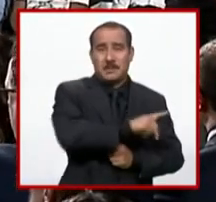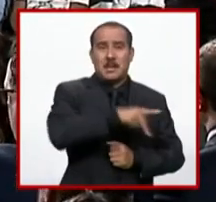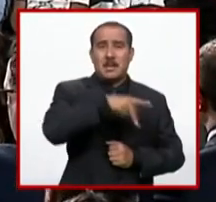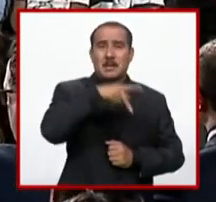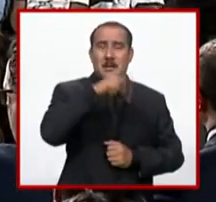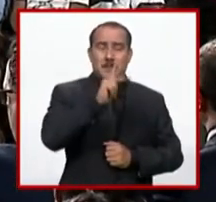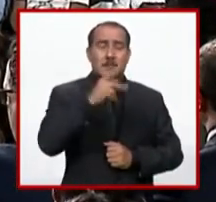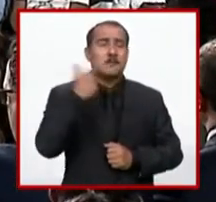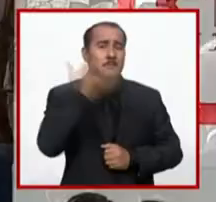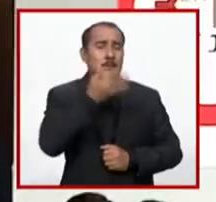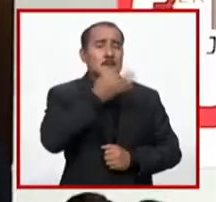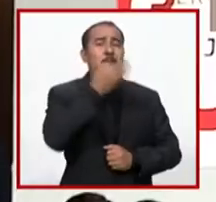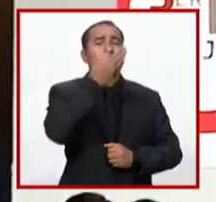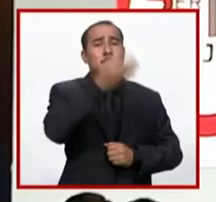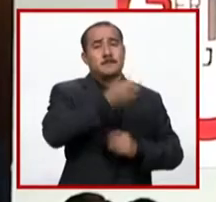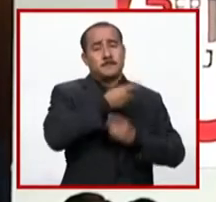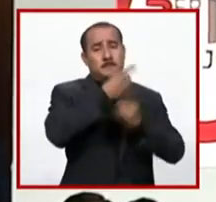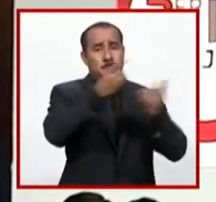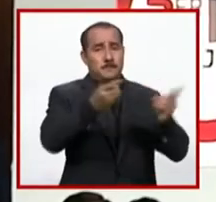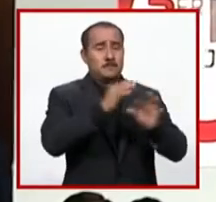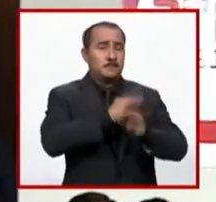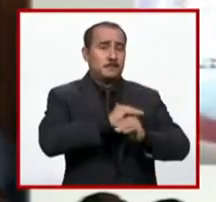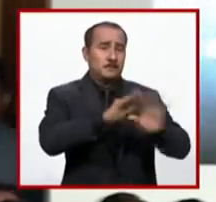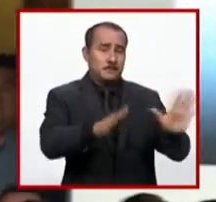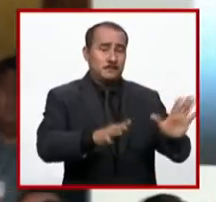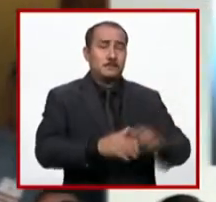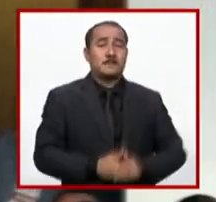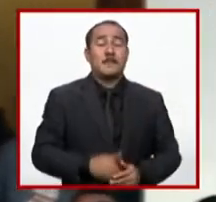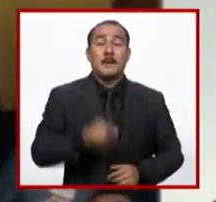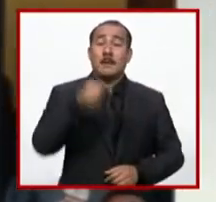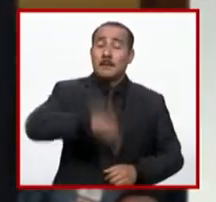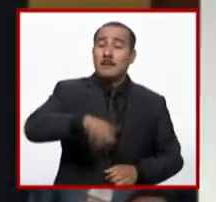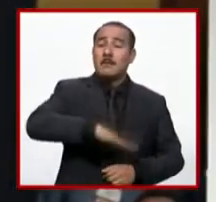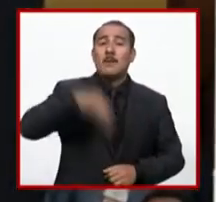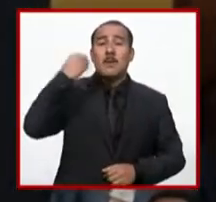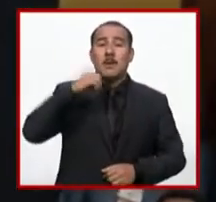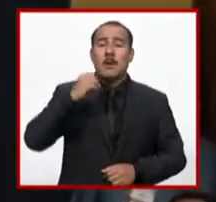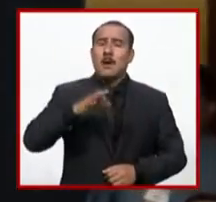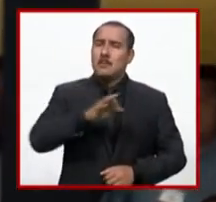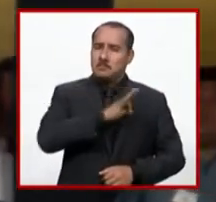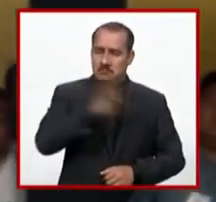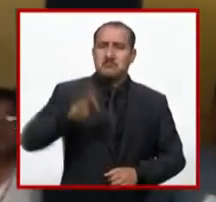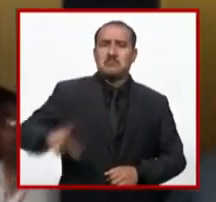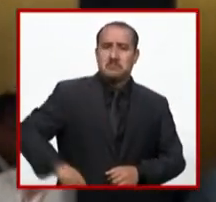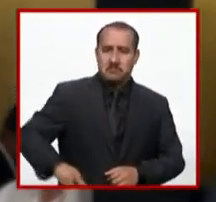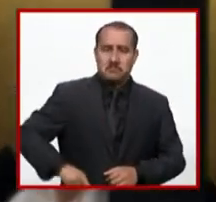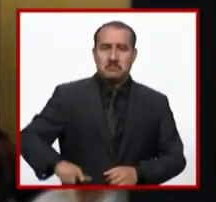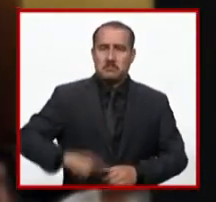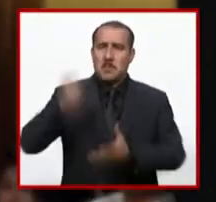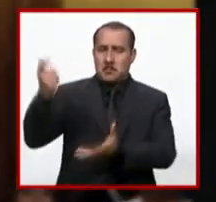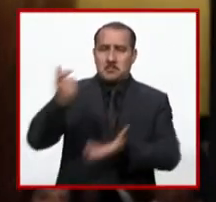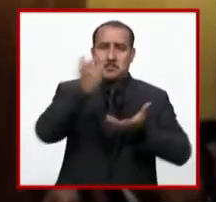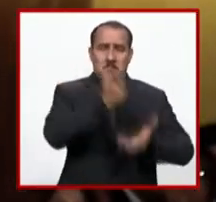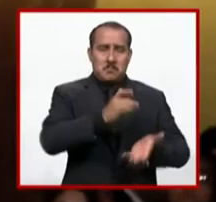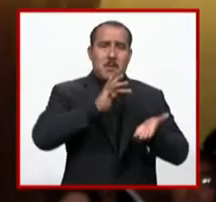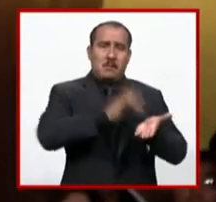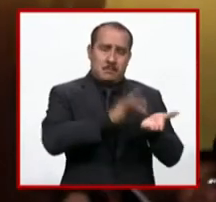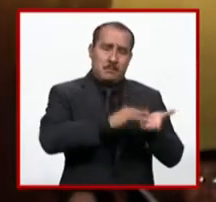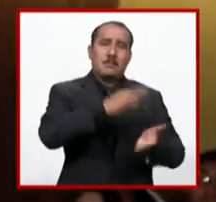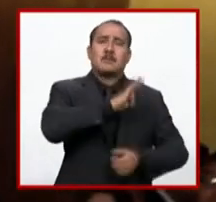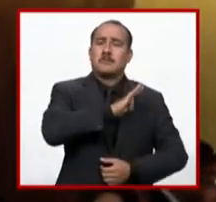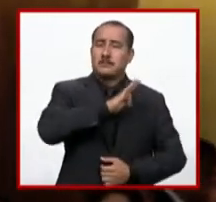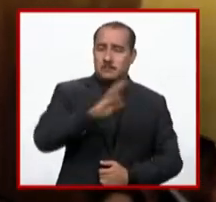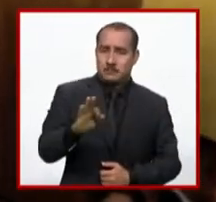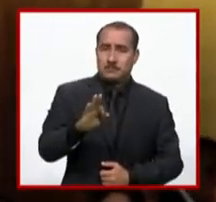mandamos un mensaje claro de que Oaxaca era un estado en donde hay gobernabilidad y posibilidades de inversión. Pero esto que nos